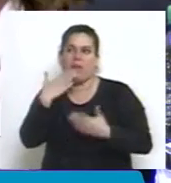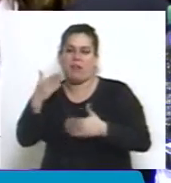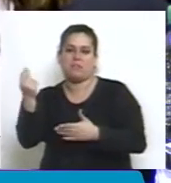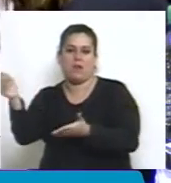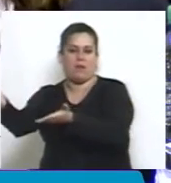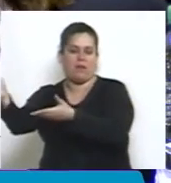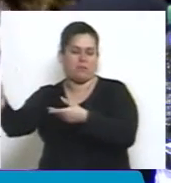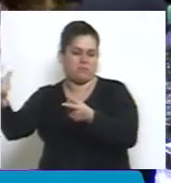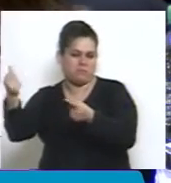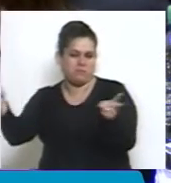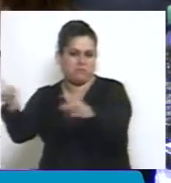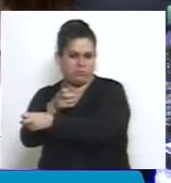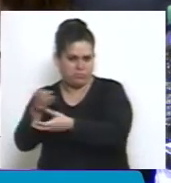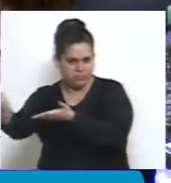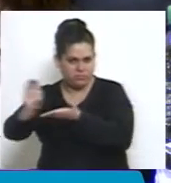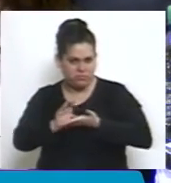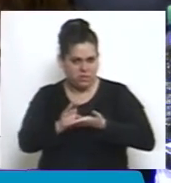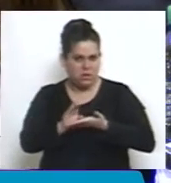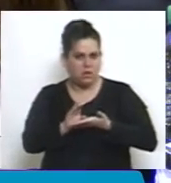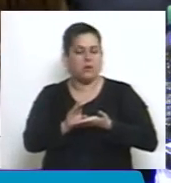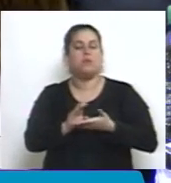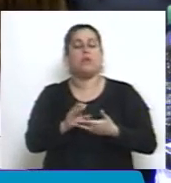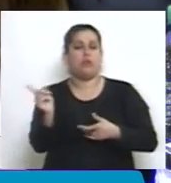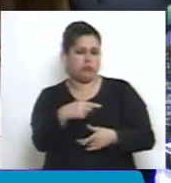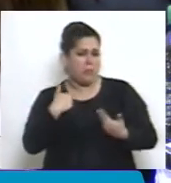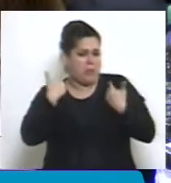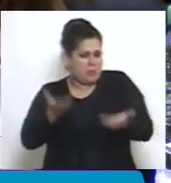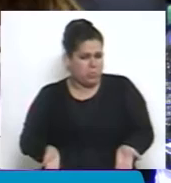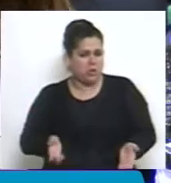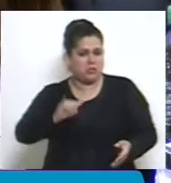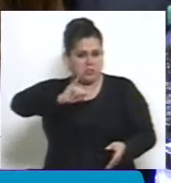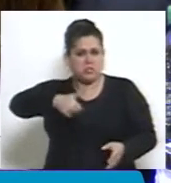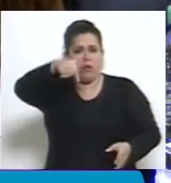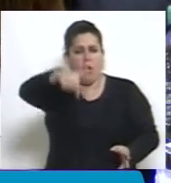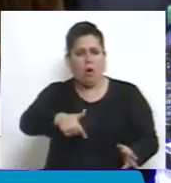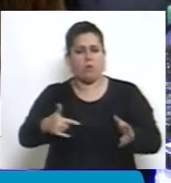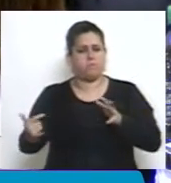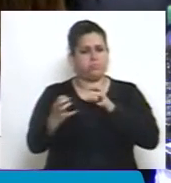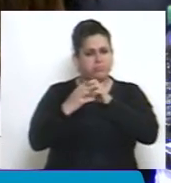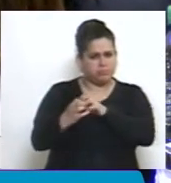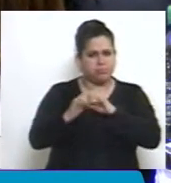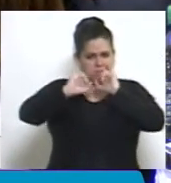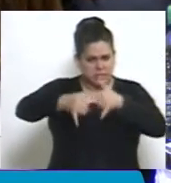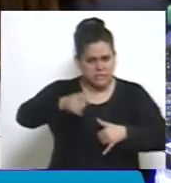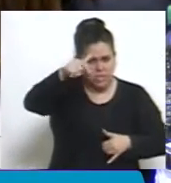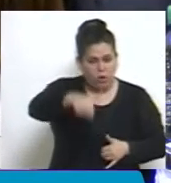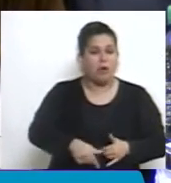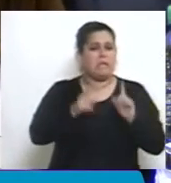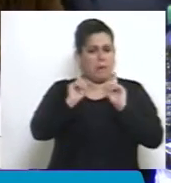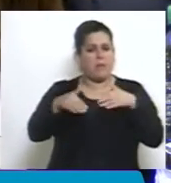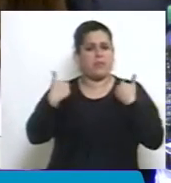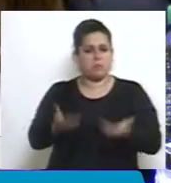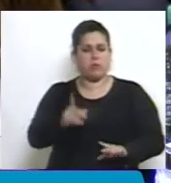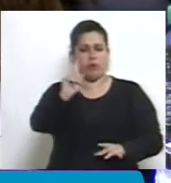tenemos. Nosotros estamos dispuestos a debatir hoy y también vamos a estar dispuestos a debatir con